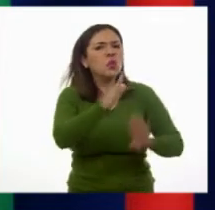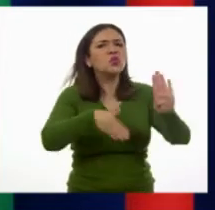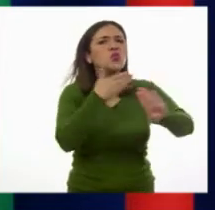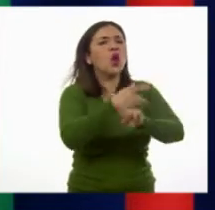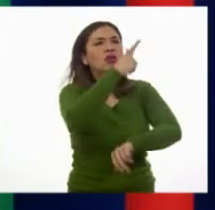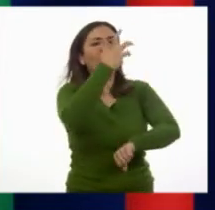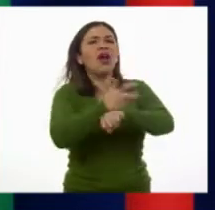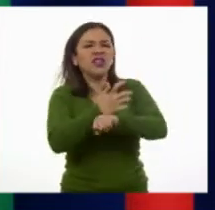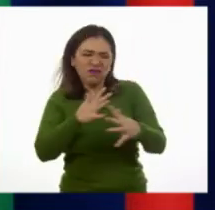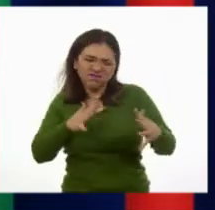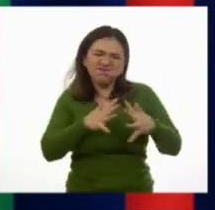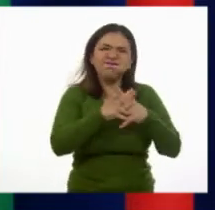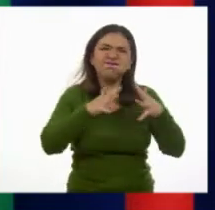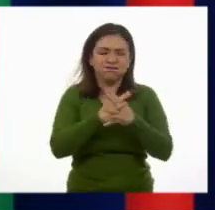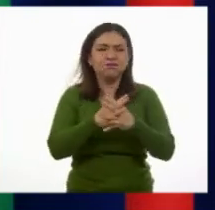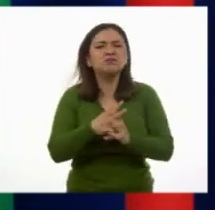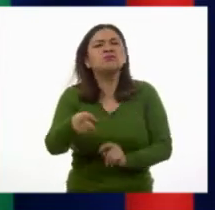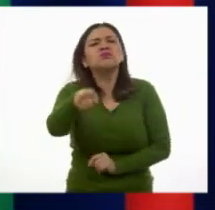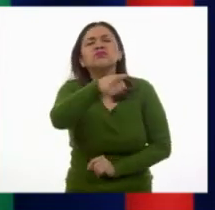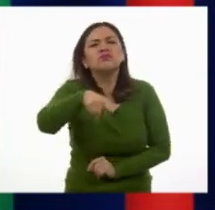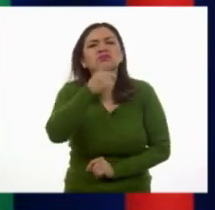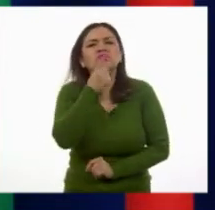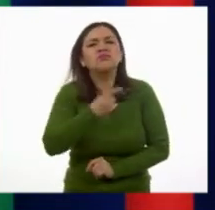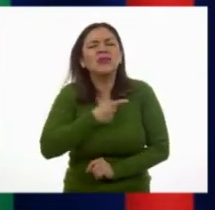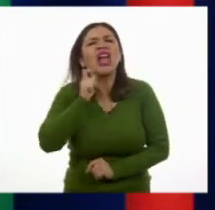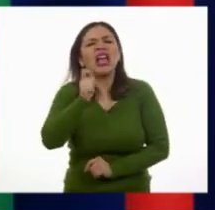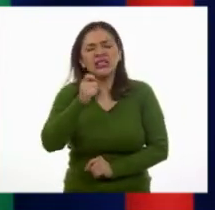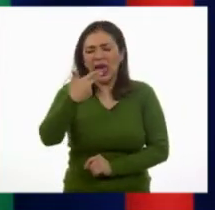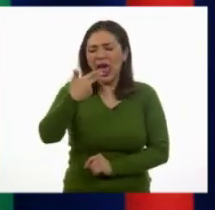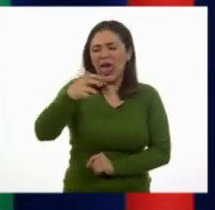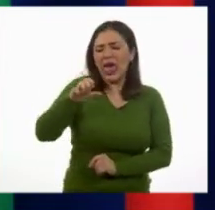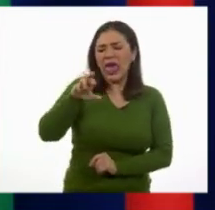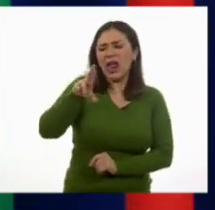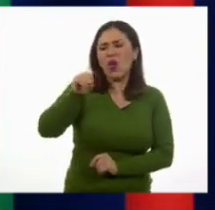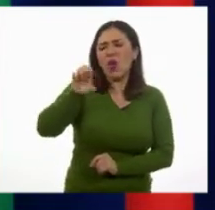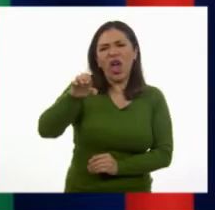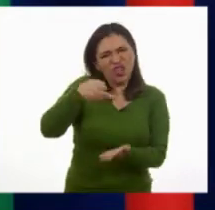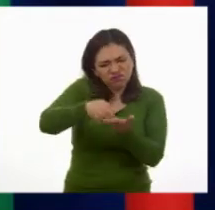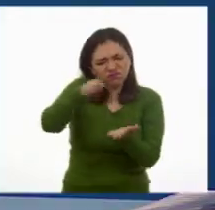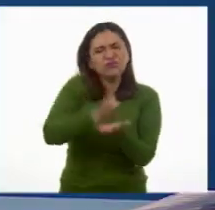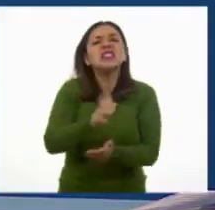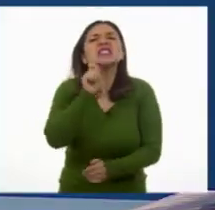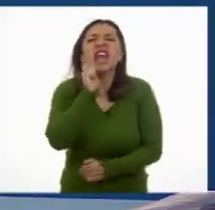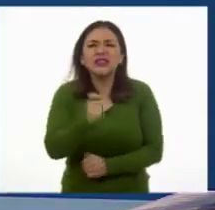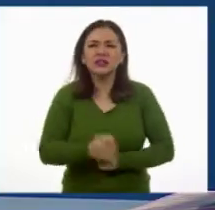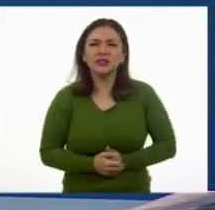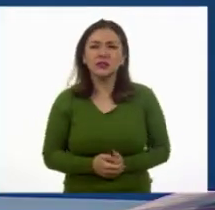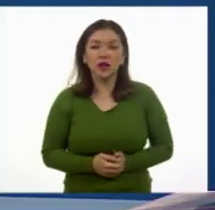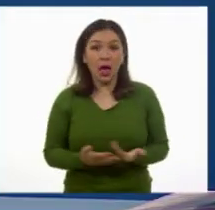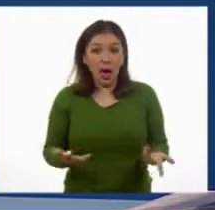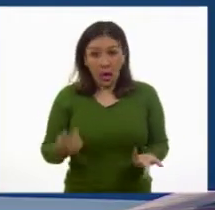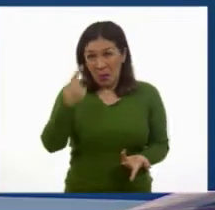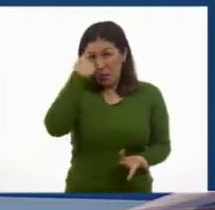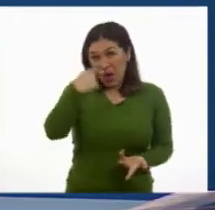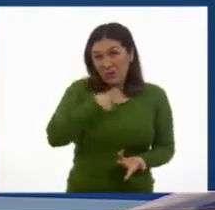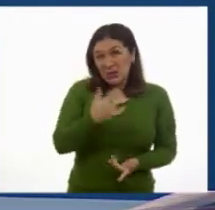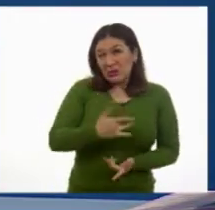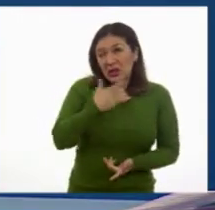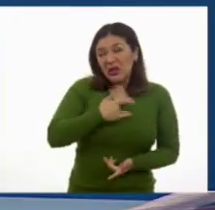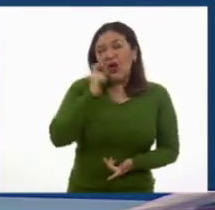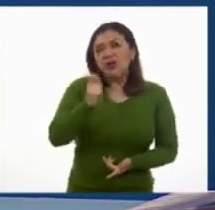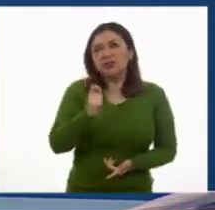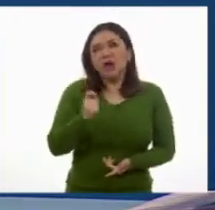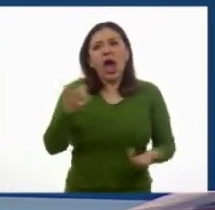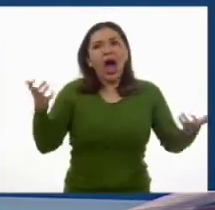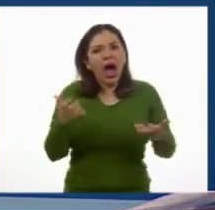invasores. Y para ustedes, ¿qué es un héroe? Ay, un héroe para mí es alguien que hace